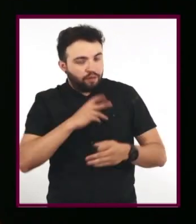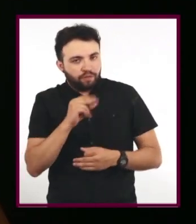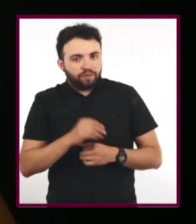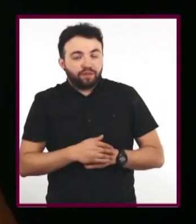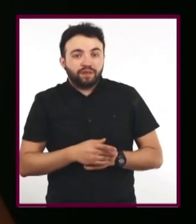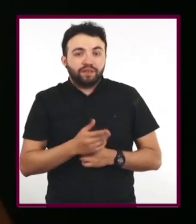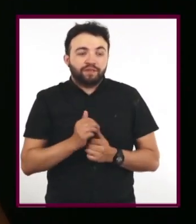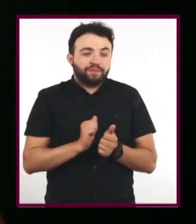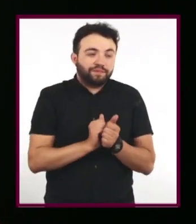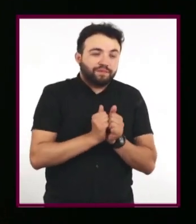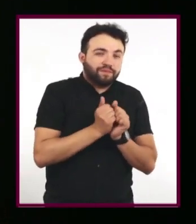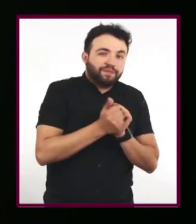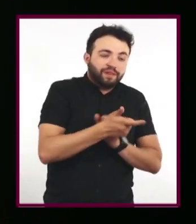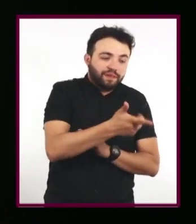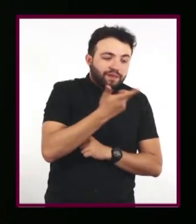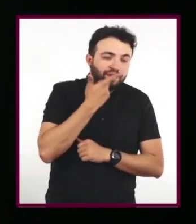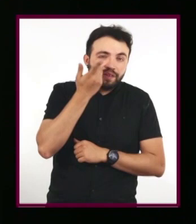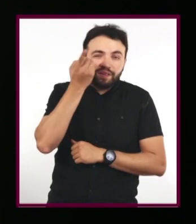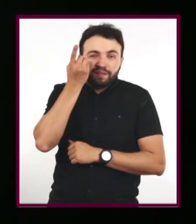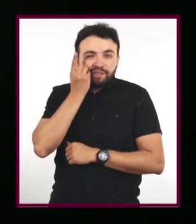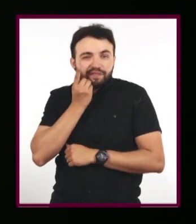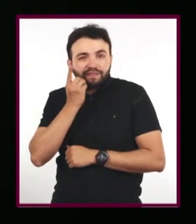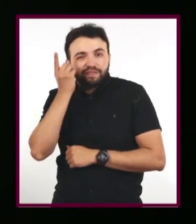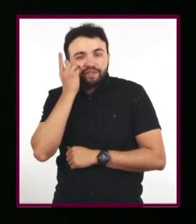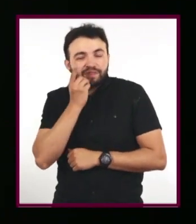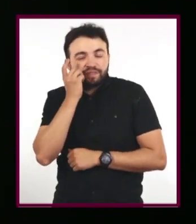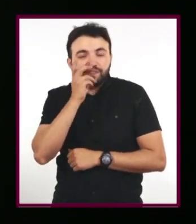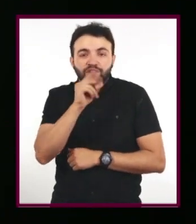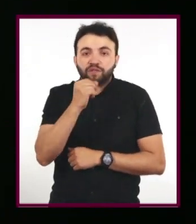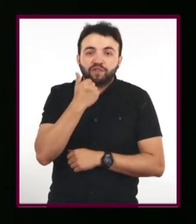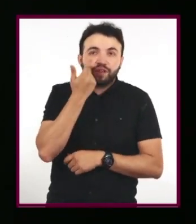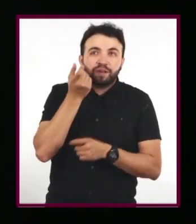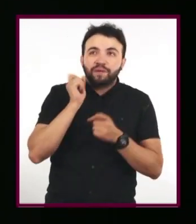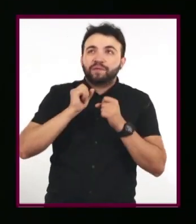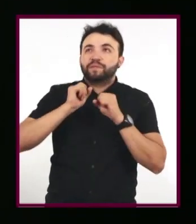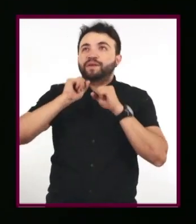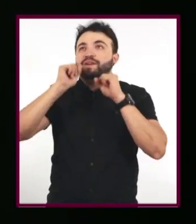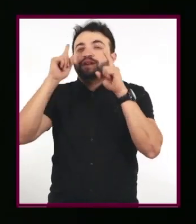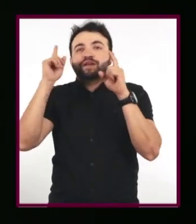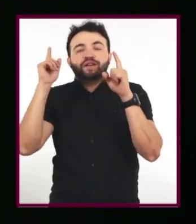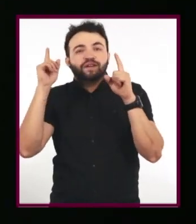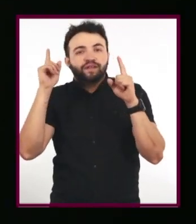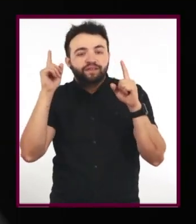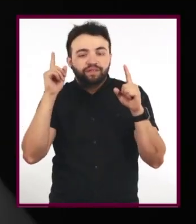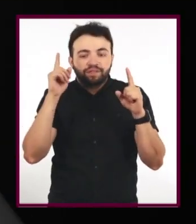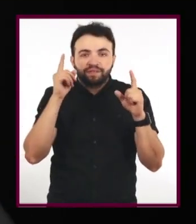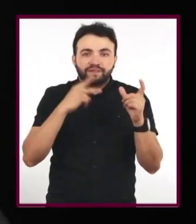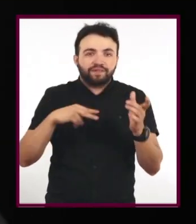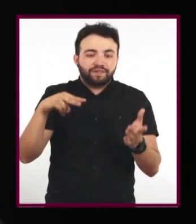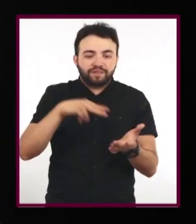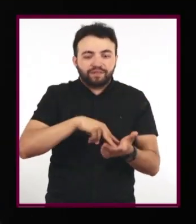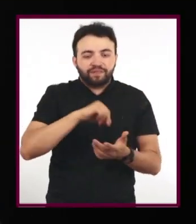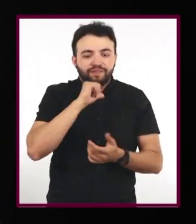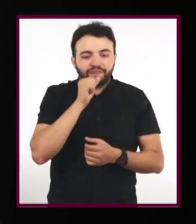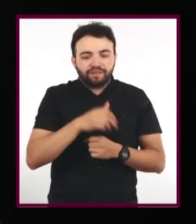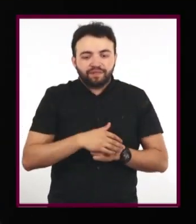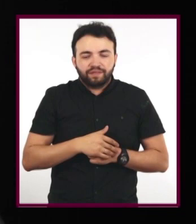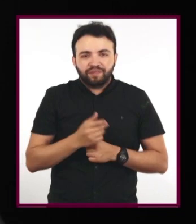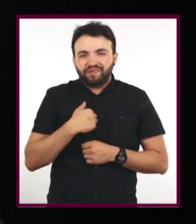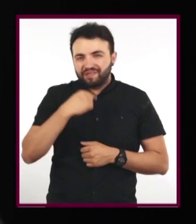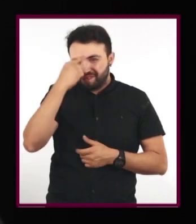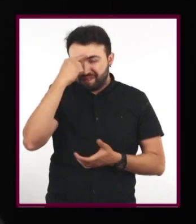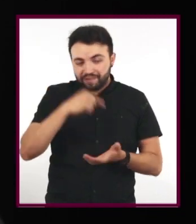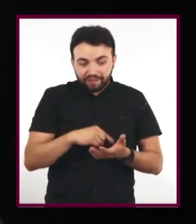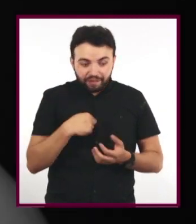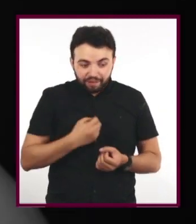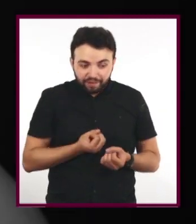sueño? No vas a querer pararte de la cama en días. Creo que si sigo así lo voy a deprimir. Y